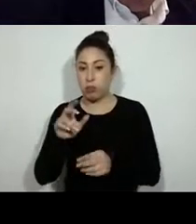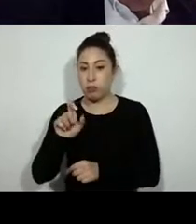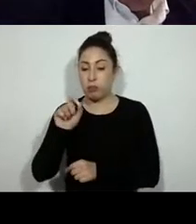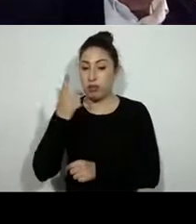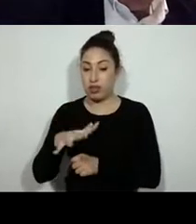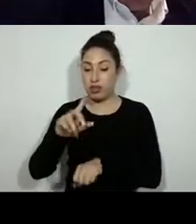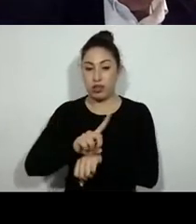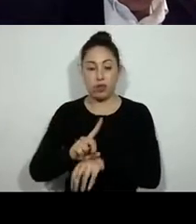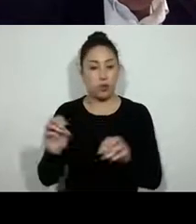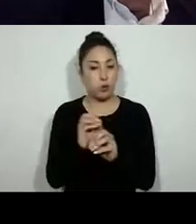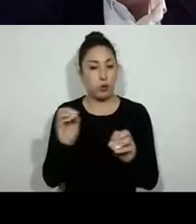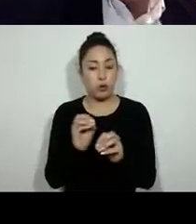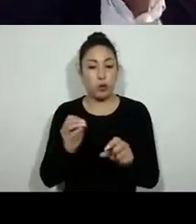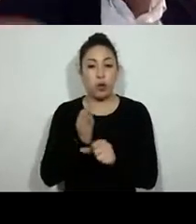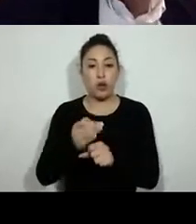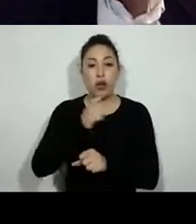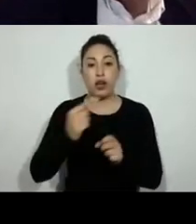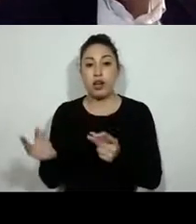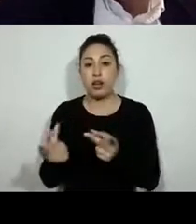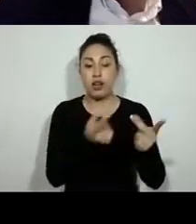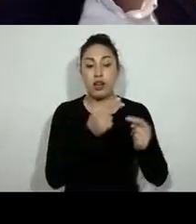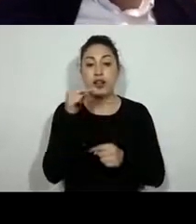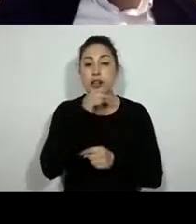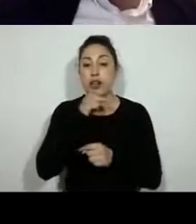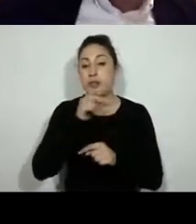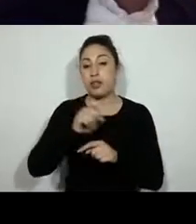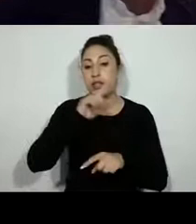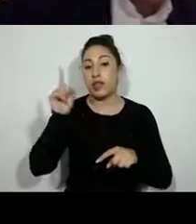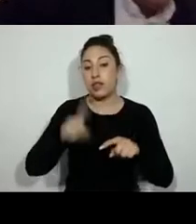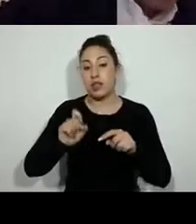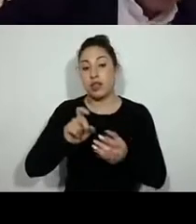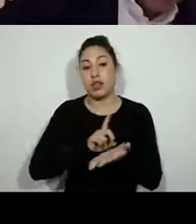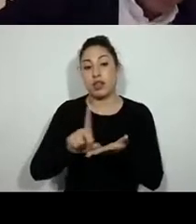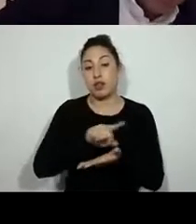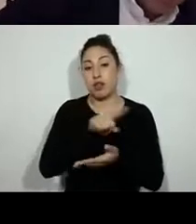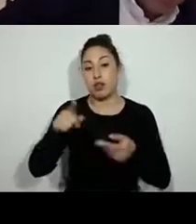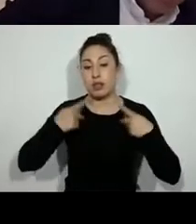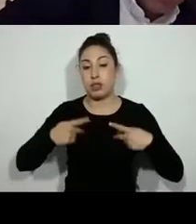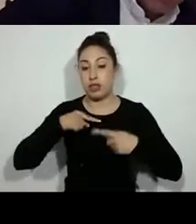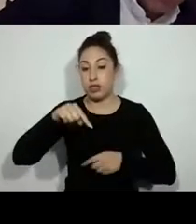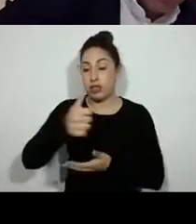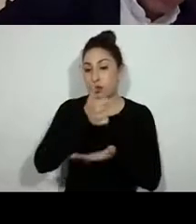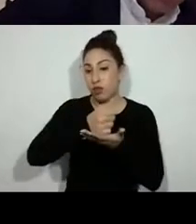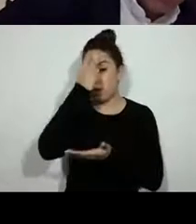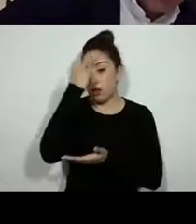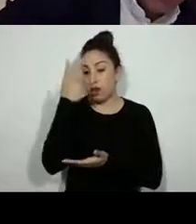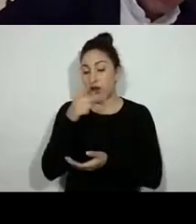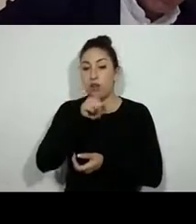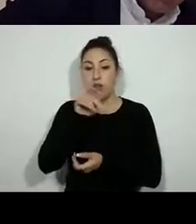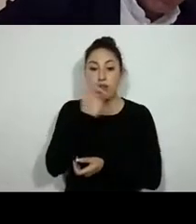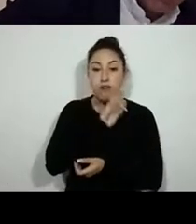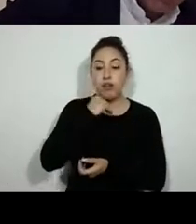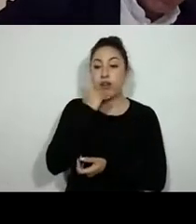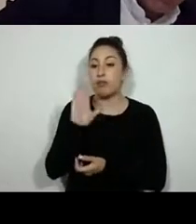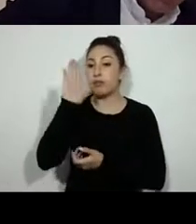estamos conculcando, le estamos atropellando sus derechos a los ciudadanos que tuvieran algo que manifestar